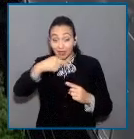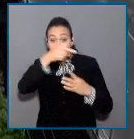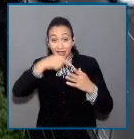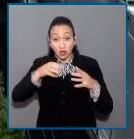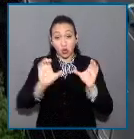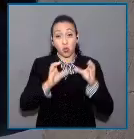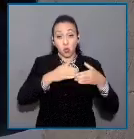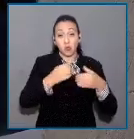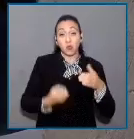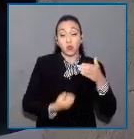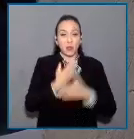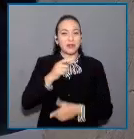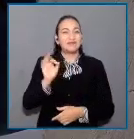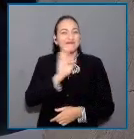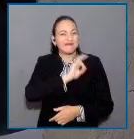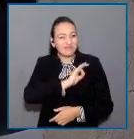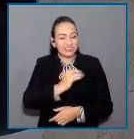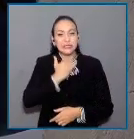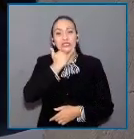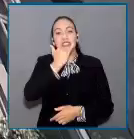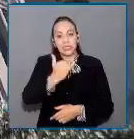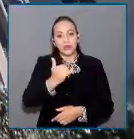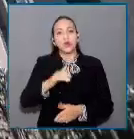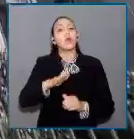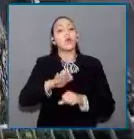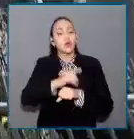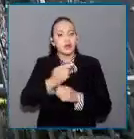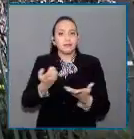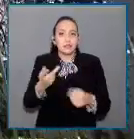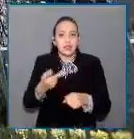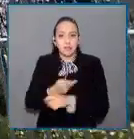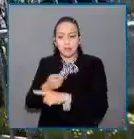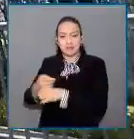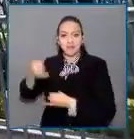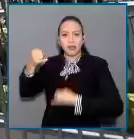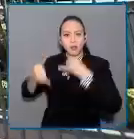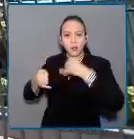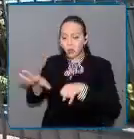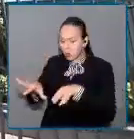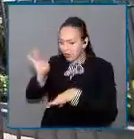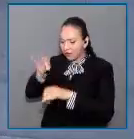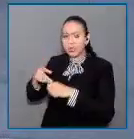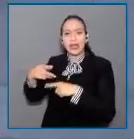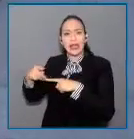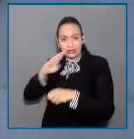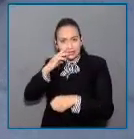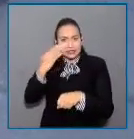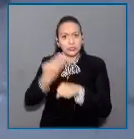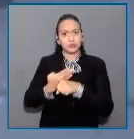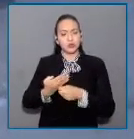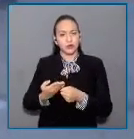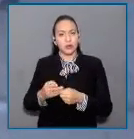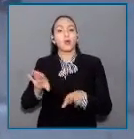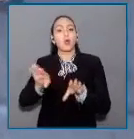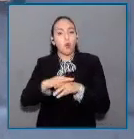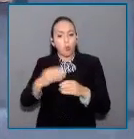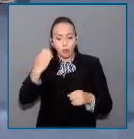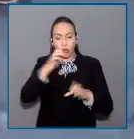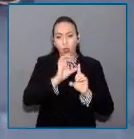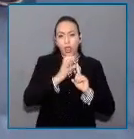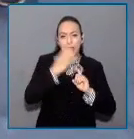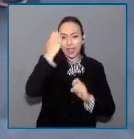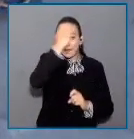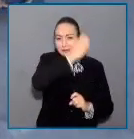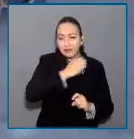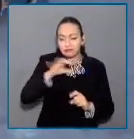disciplinario el criterio jurídico de una persona juzgadora como elemento para determinar su responsabilidad administrativa. Y no habrá análisis del